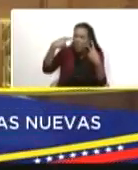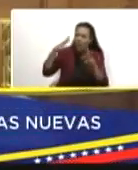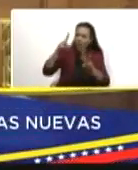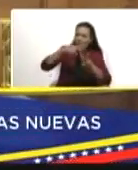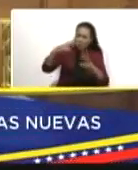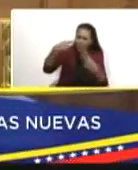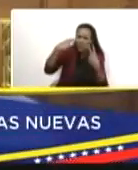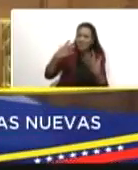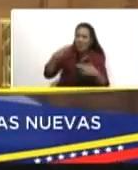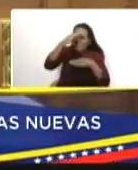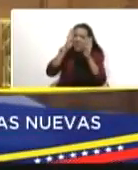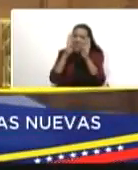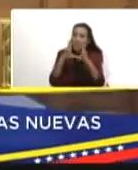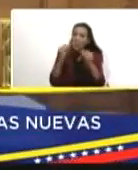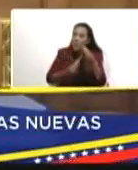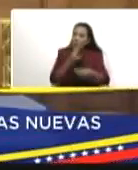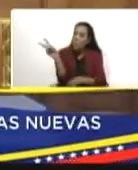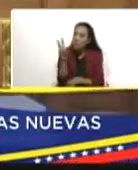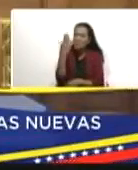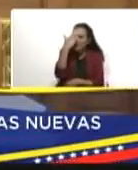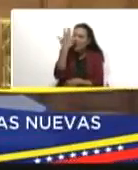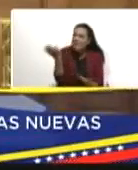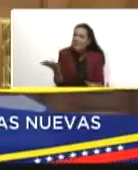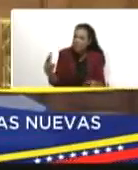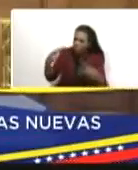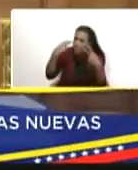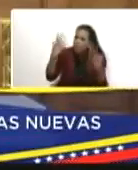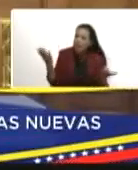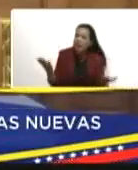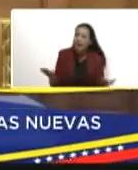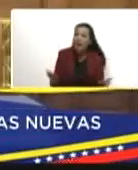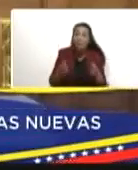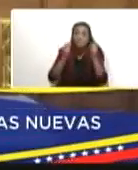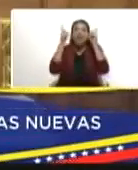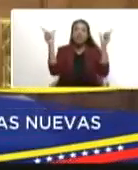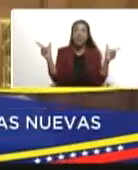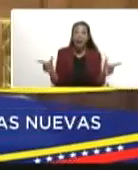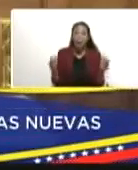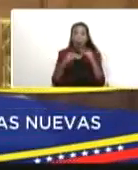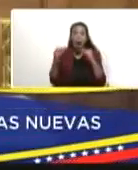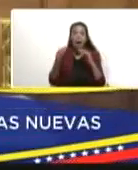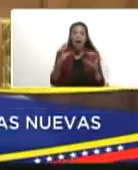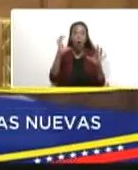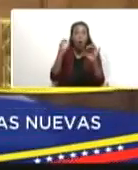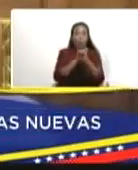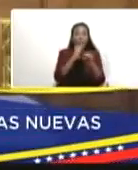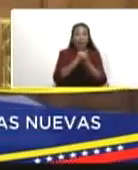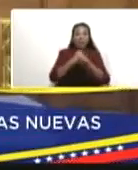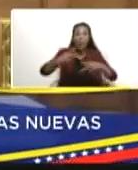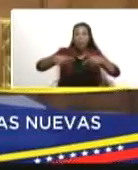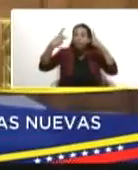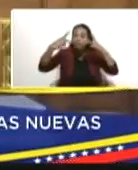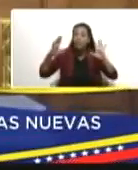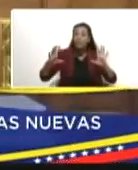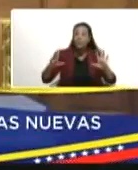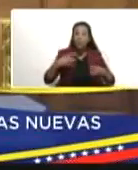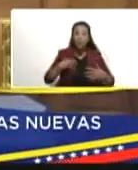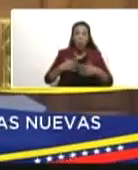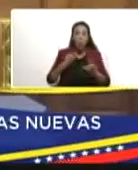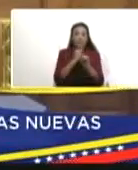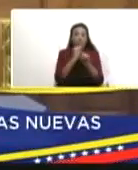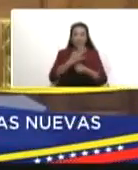están pendientes de todo lo que hacemos es impresionante los niveles de sintonía que tienen mis redes